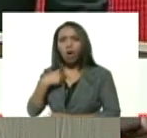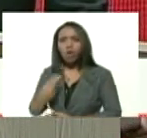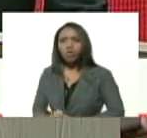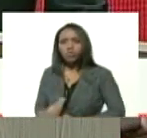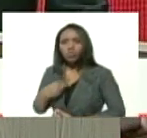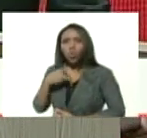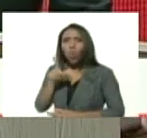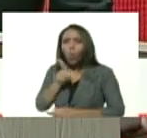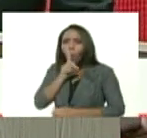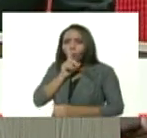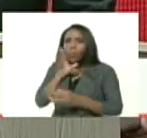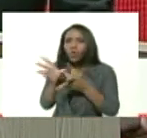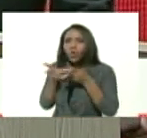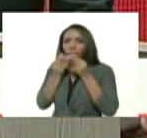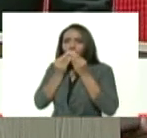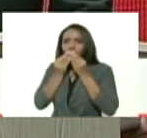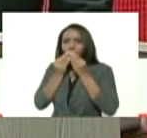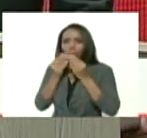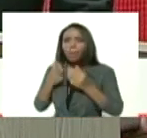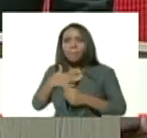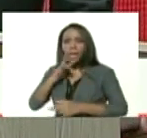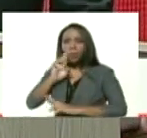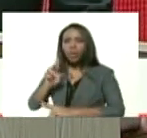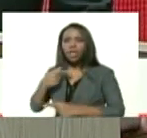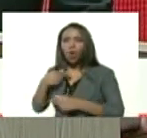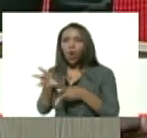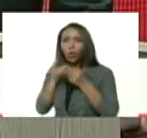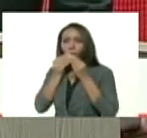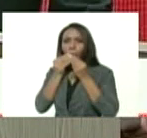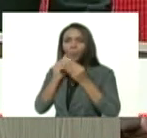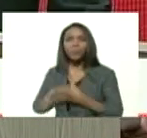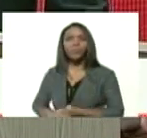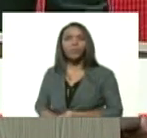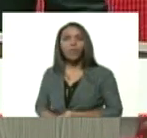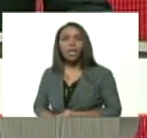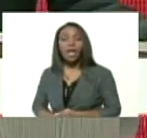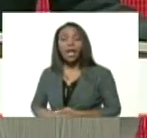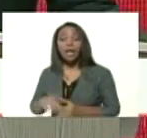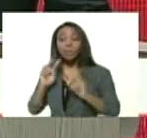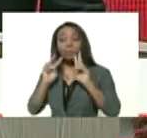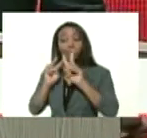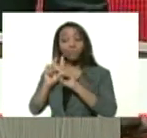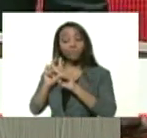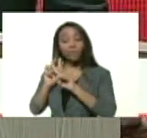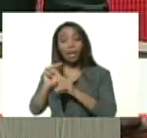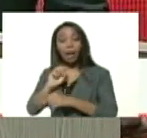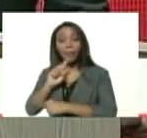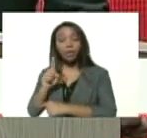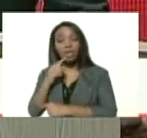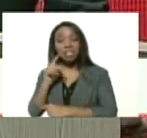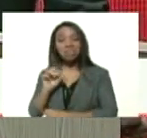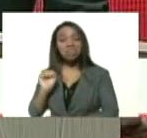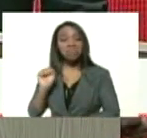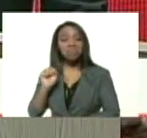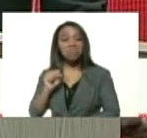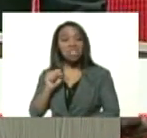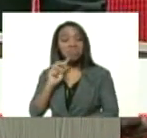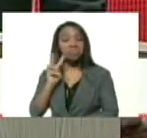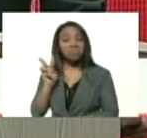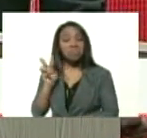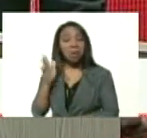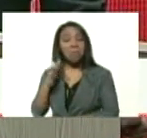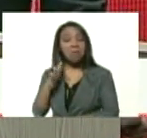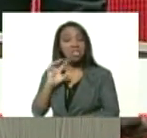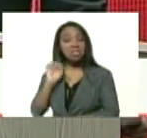la respuesta. Pero el periodista le repregunta, pero si antes dijo que sí. Antes ya usted